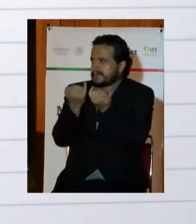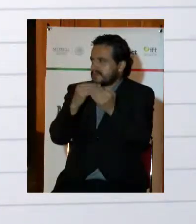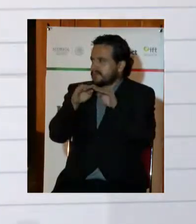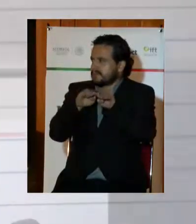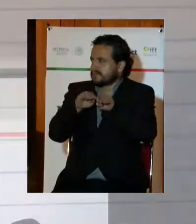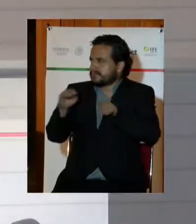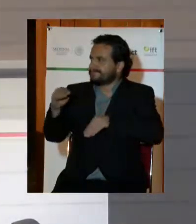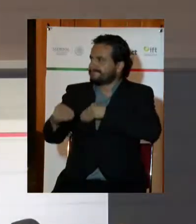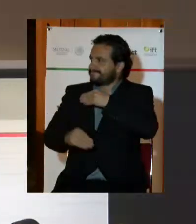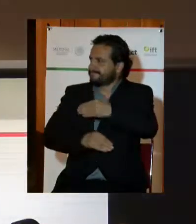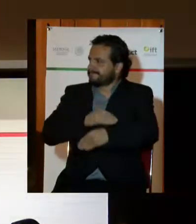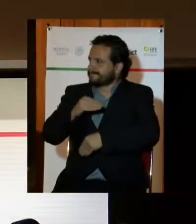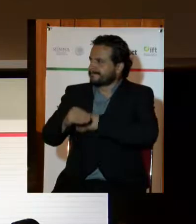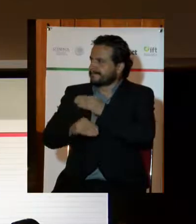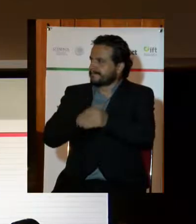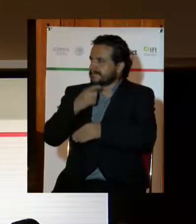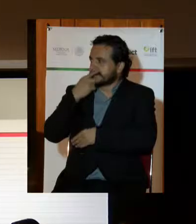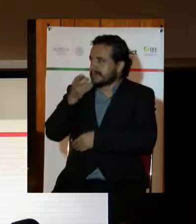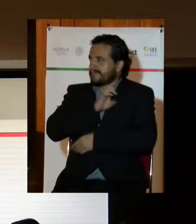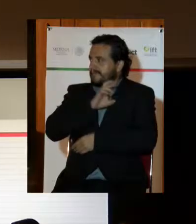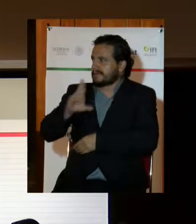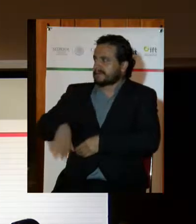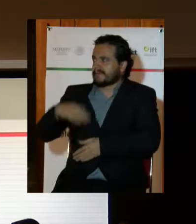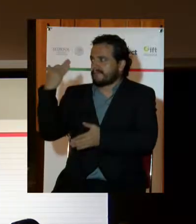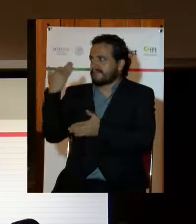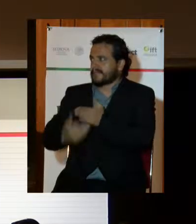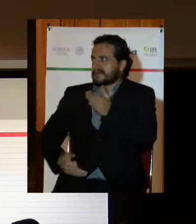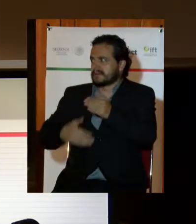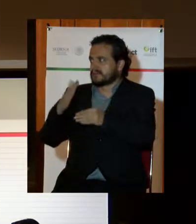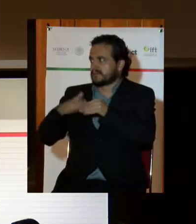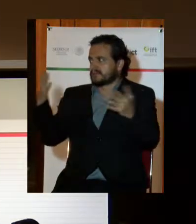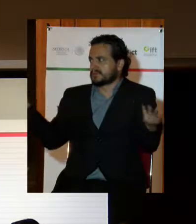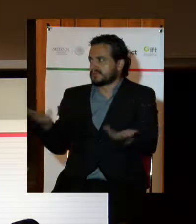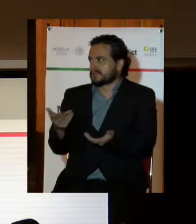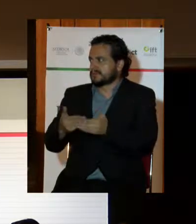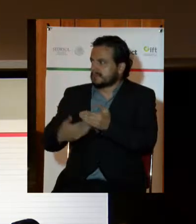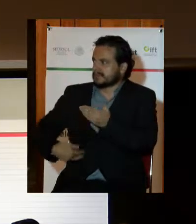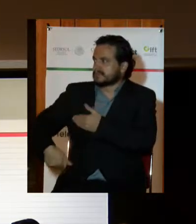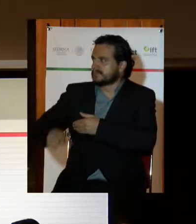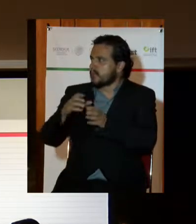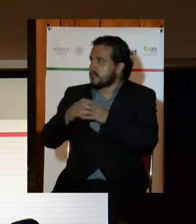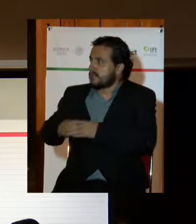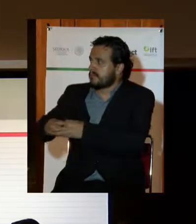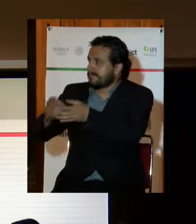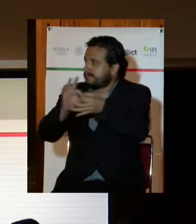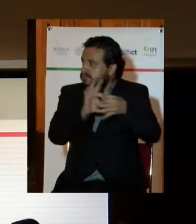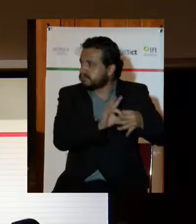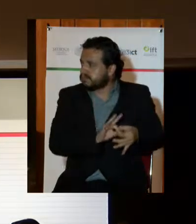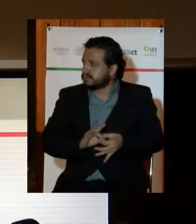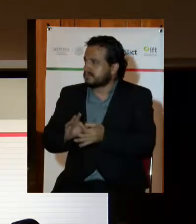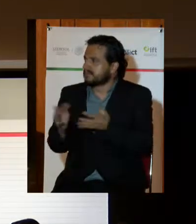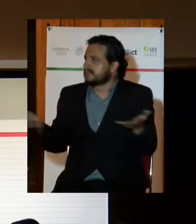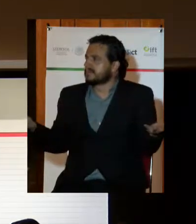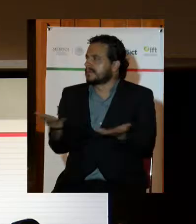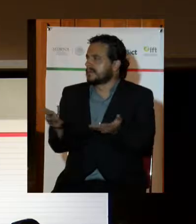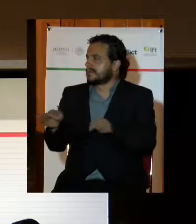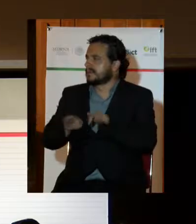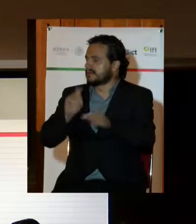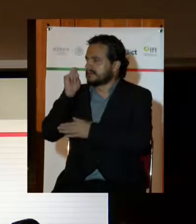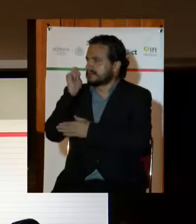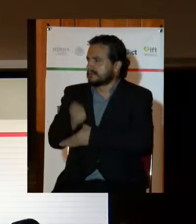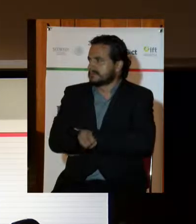hay mucho que hacer. Pero en el caso de las telecomunicaciones, yo creo que es el único ámbito donde podemos partir, donde casi en igualdad